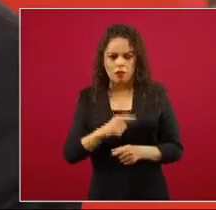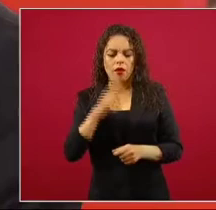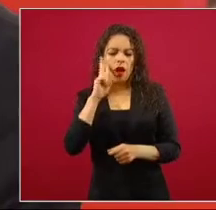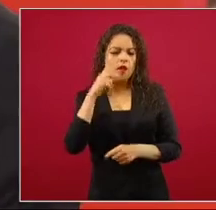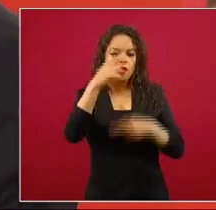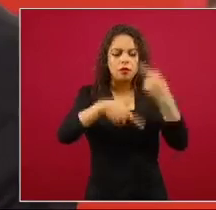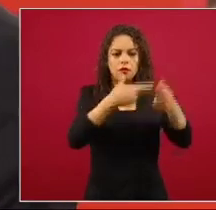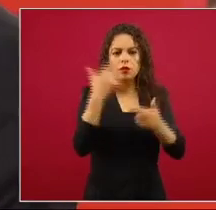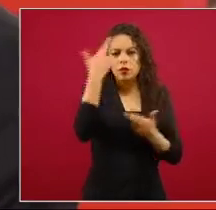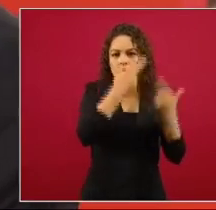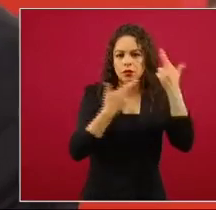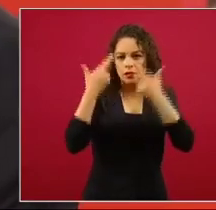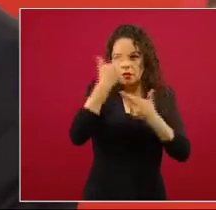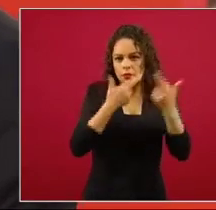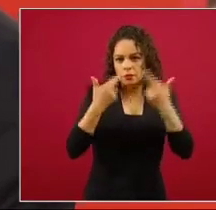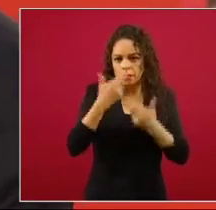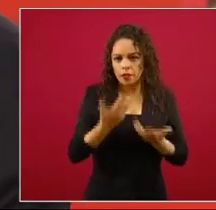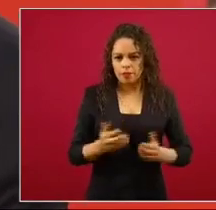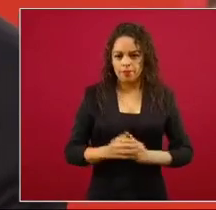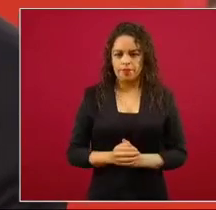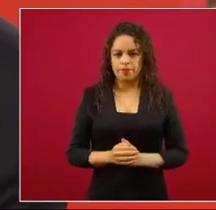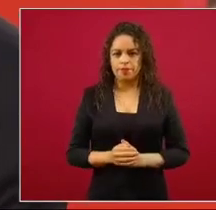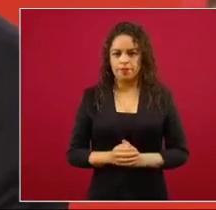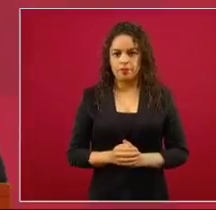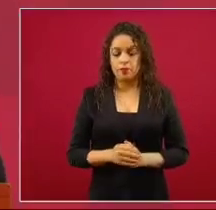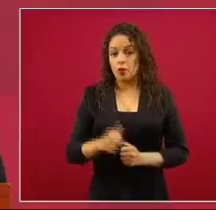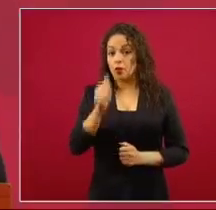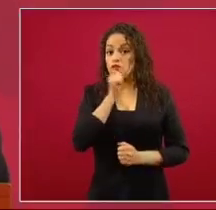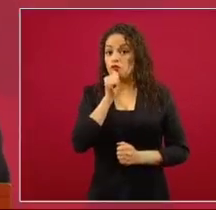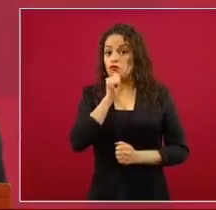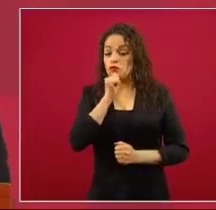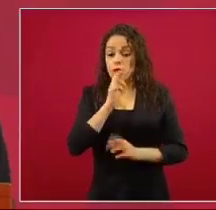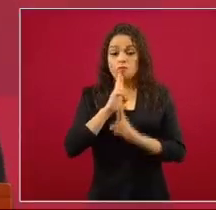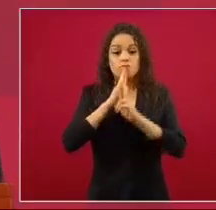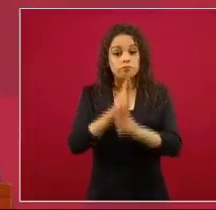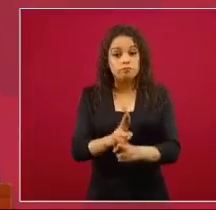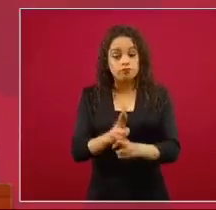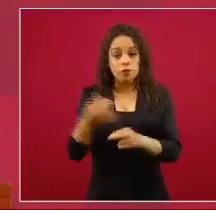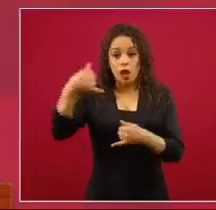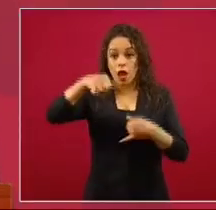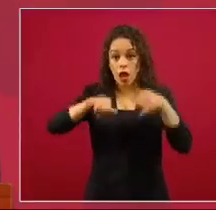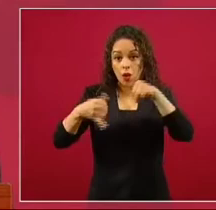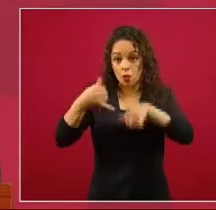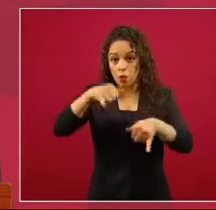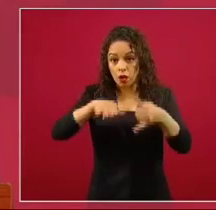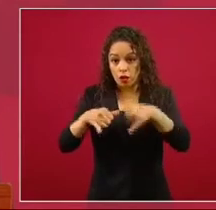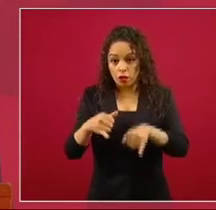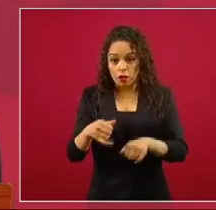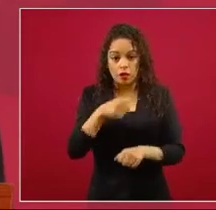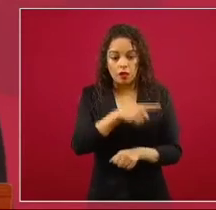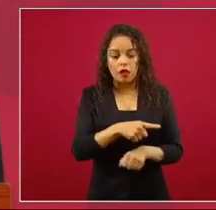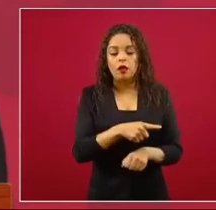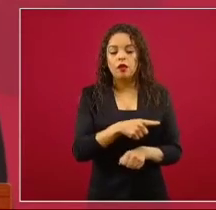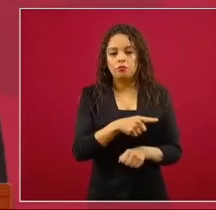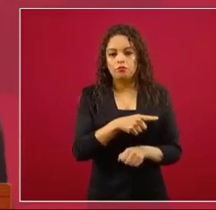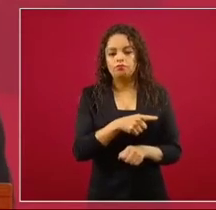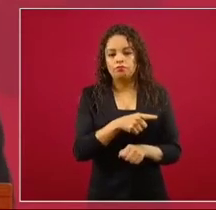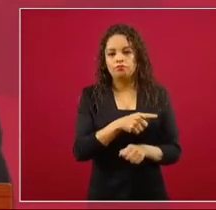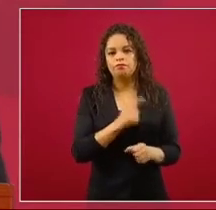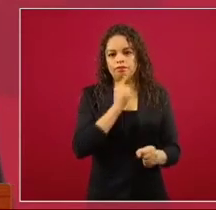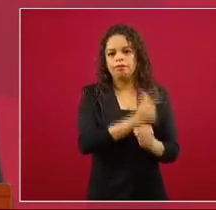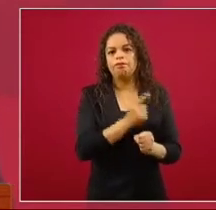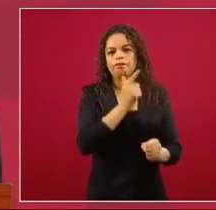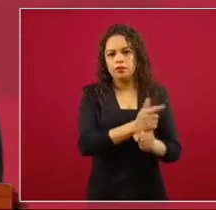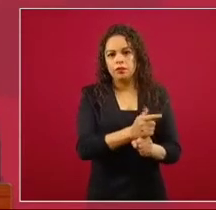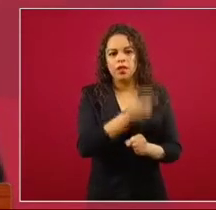sospechoso y sin esperar al momento del resultado del laboratorio, se identifican a sus contactos.